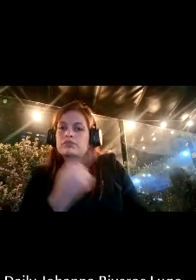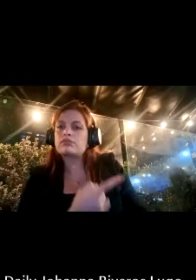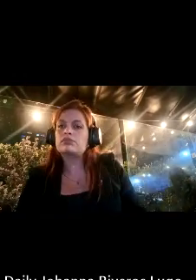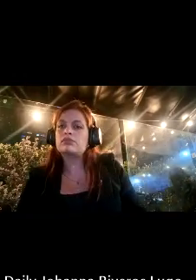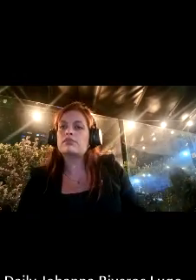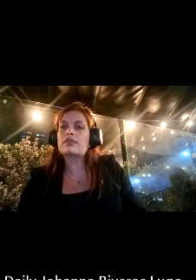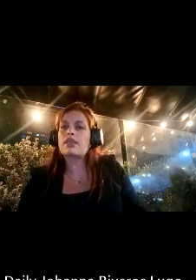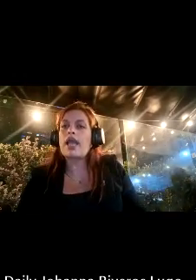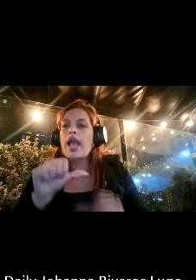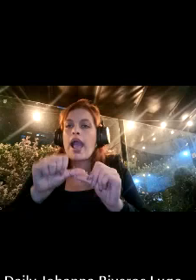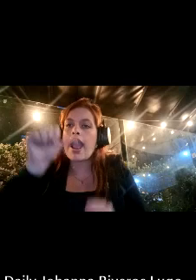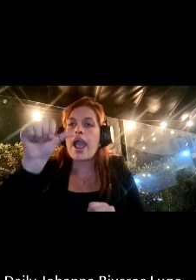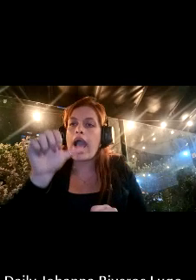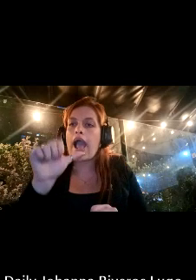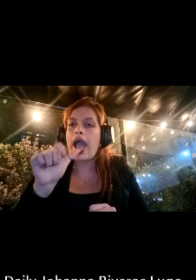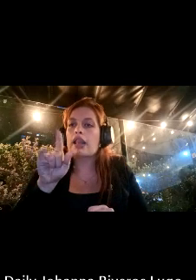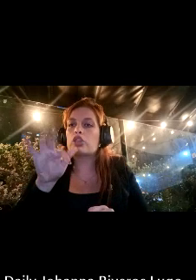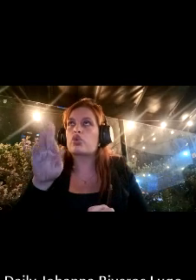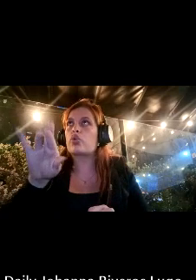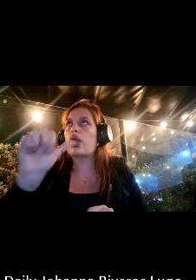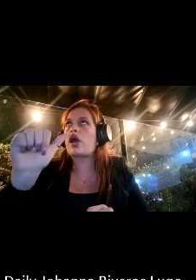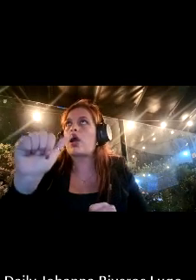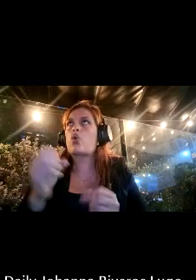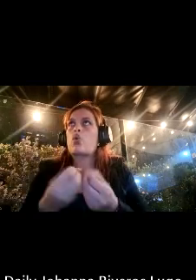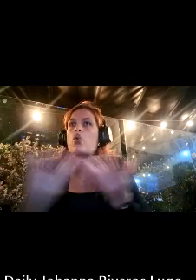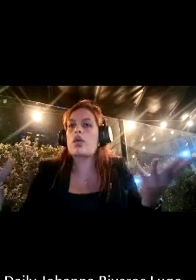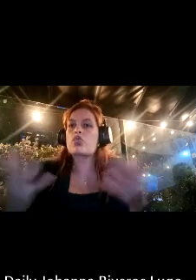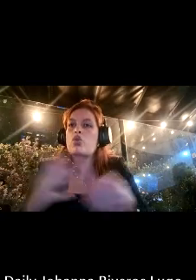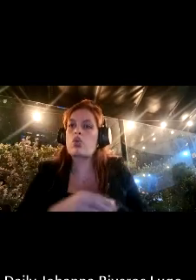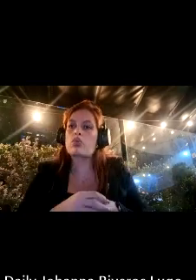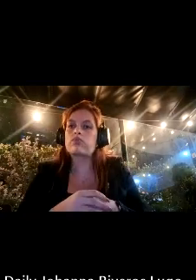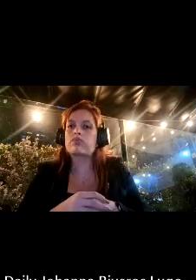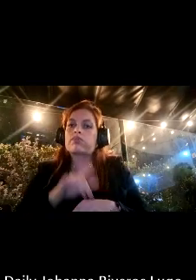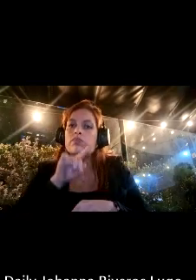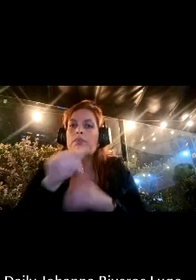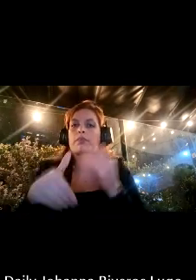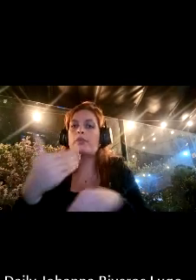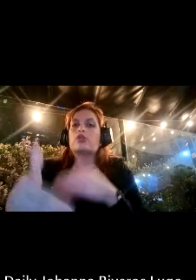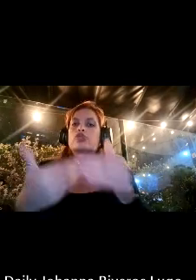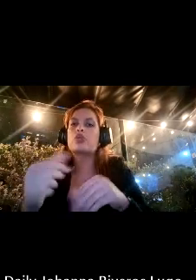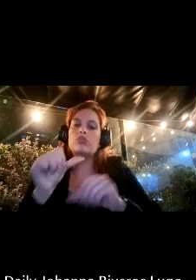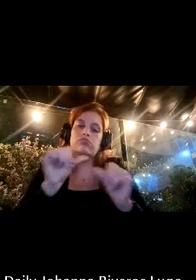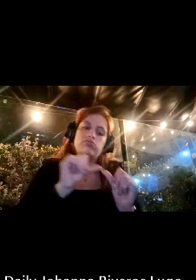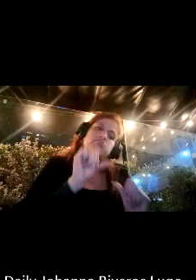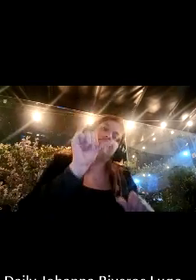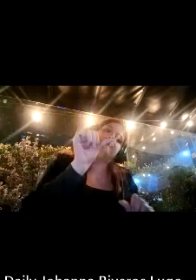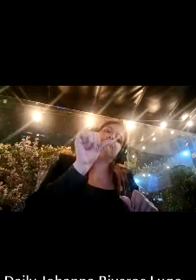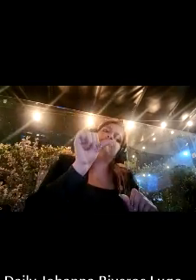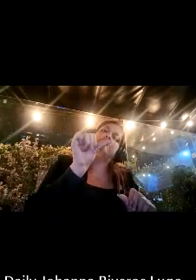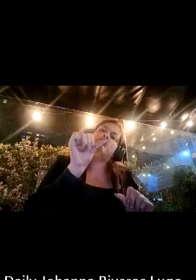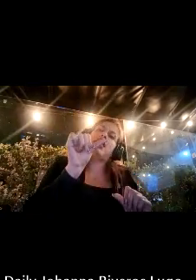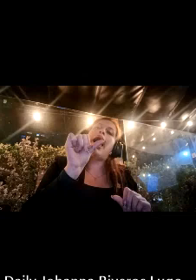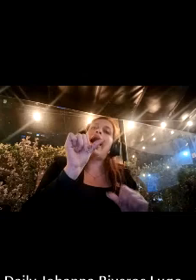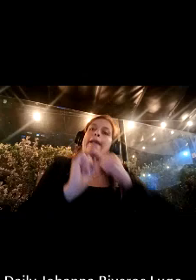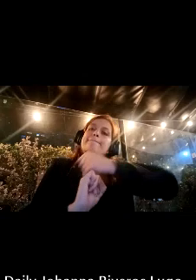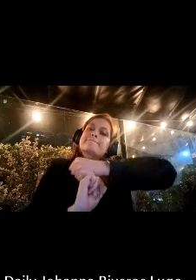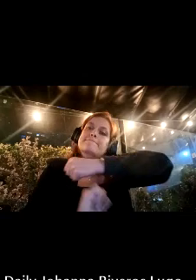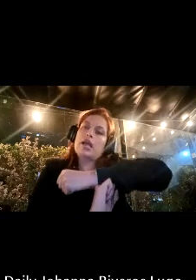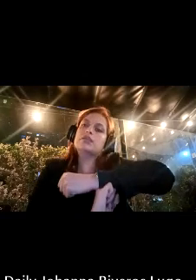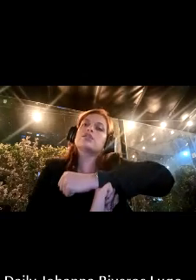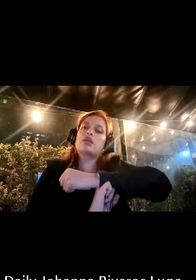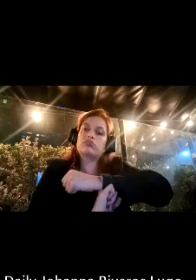ser una tabla o un cuaderno, entonces vamos a colocarle aquí algo de base para elevar su altura y conformar una